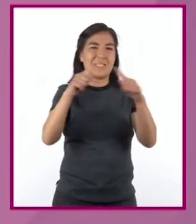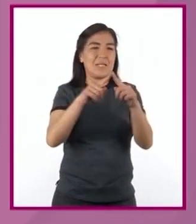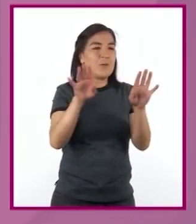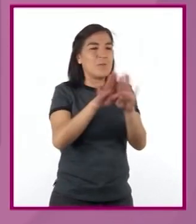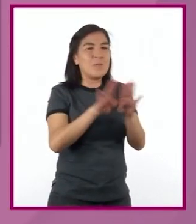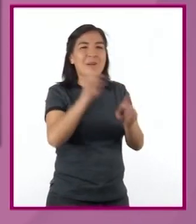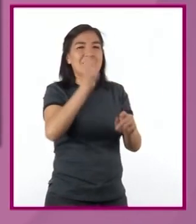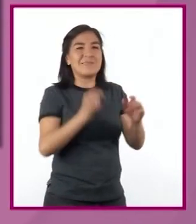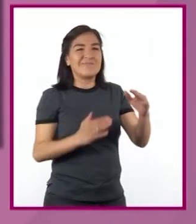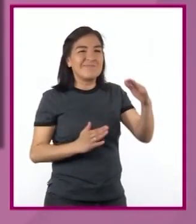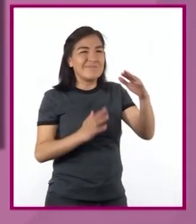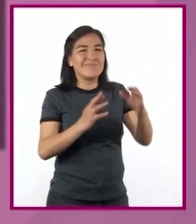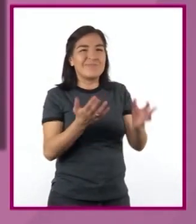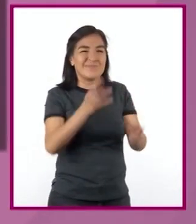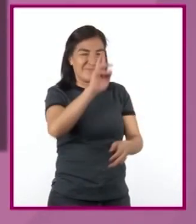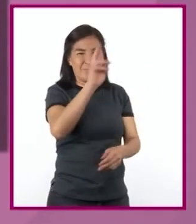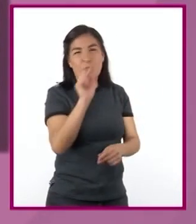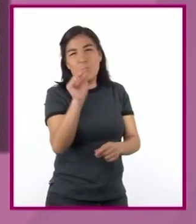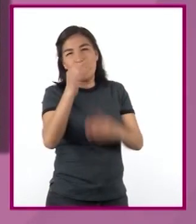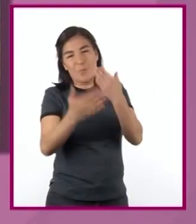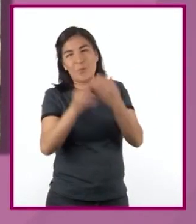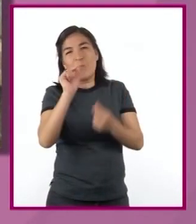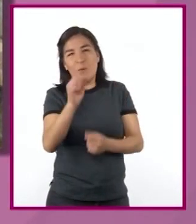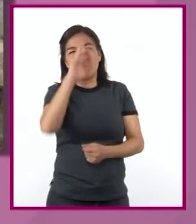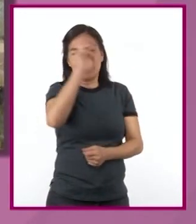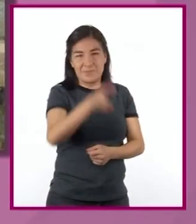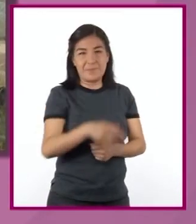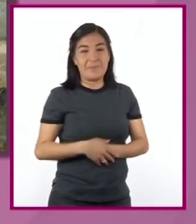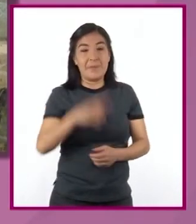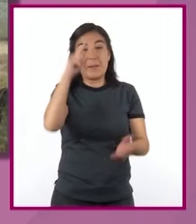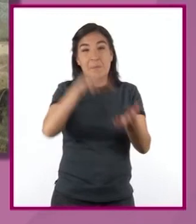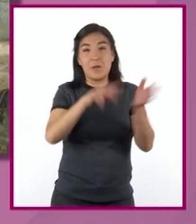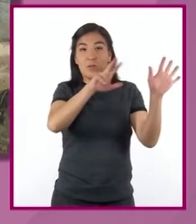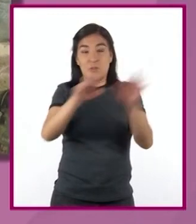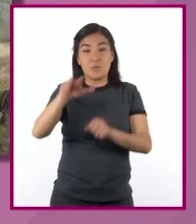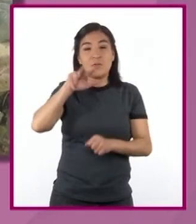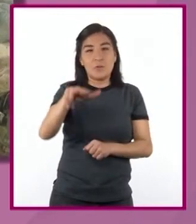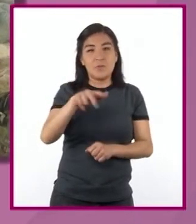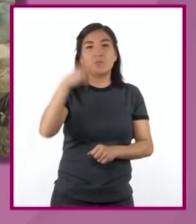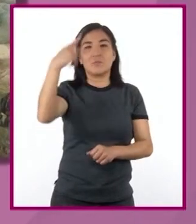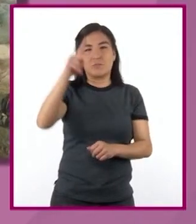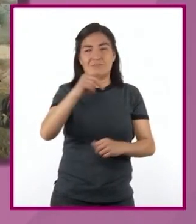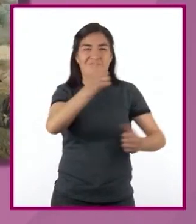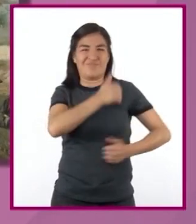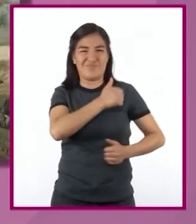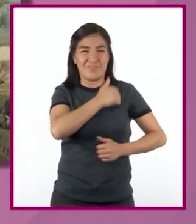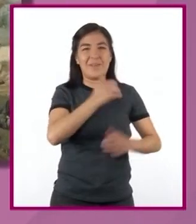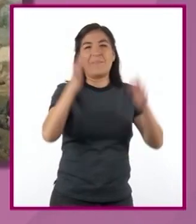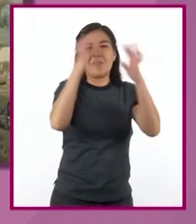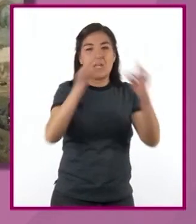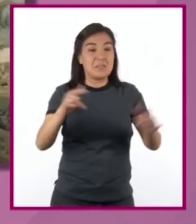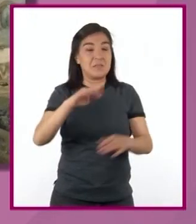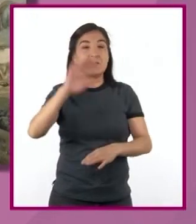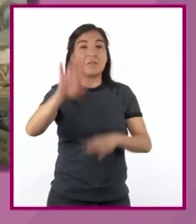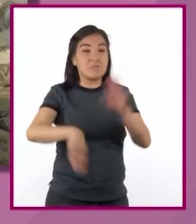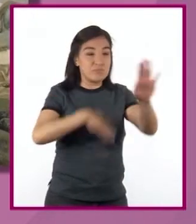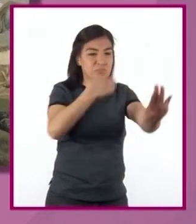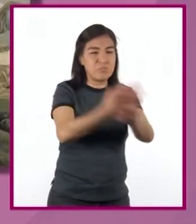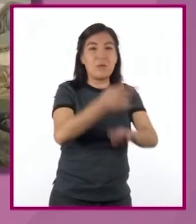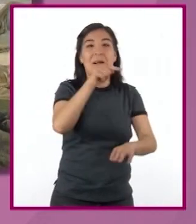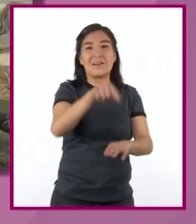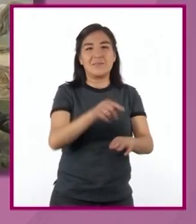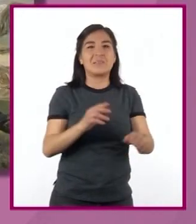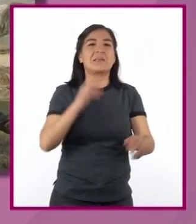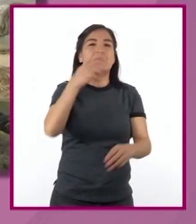En marzo de 1808, las tropas francesas invadieron España y presionaron al rey